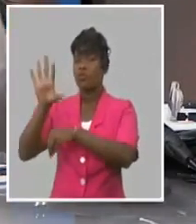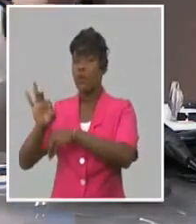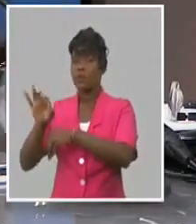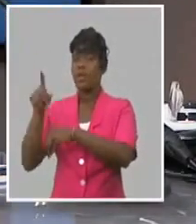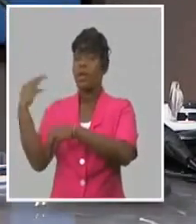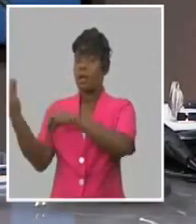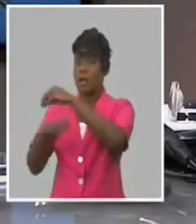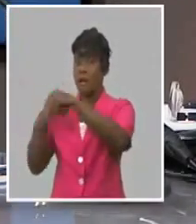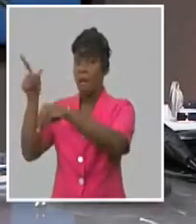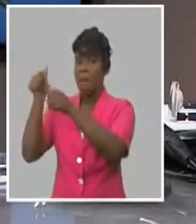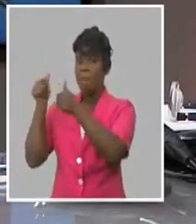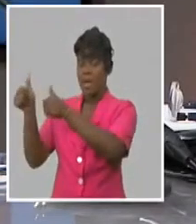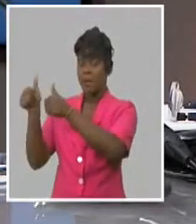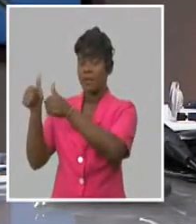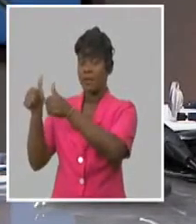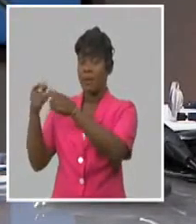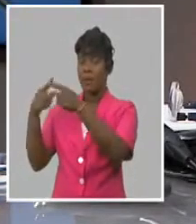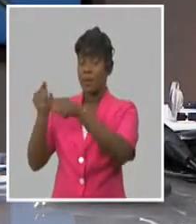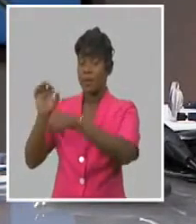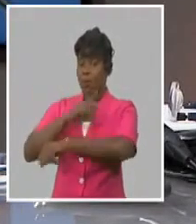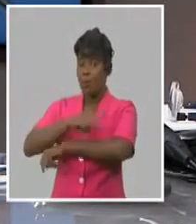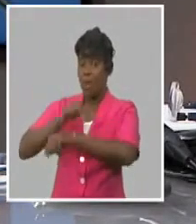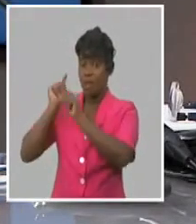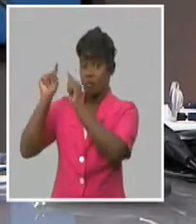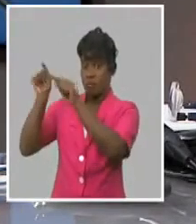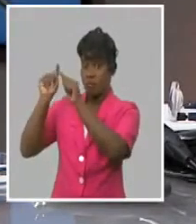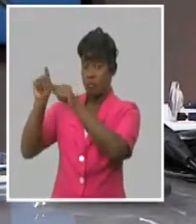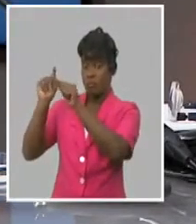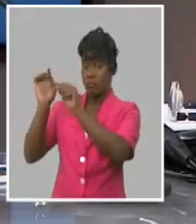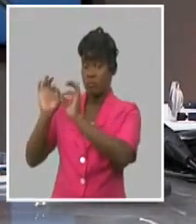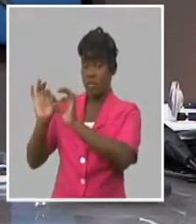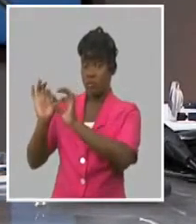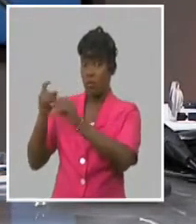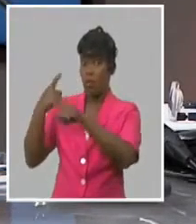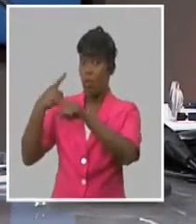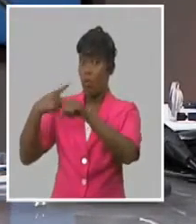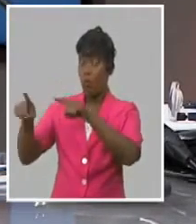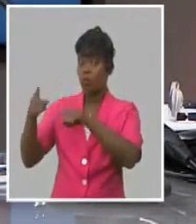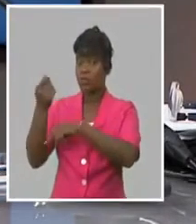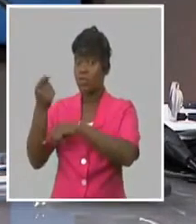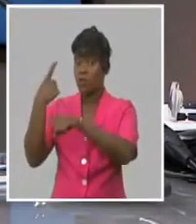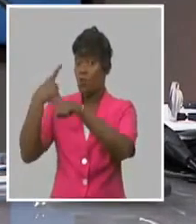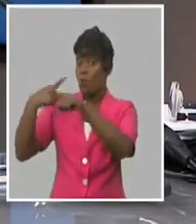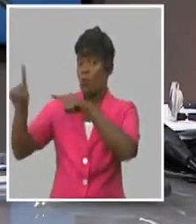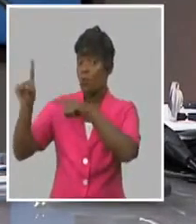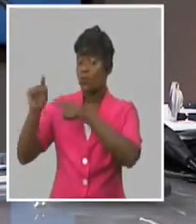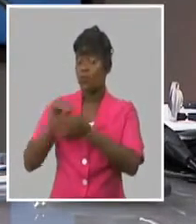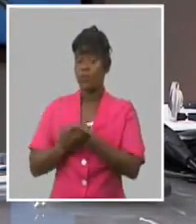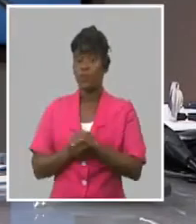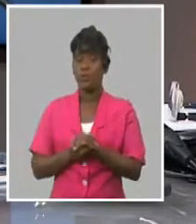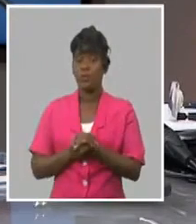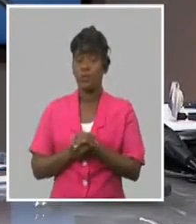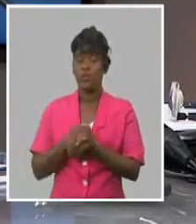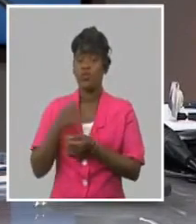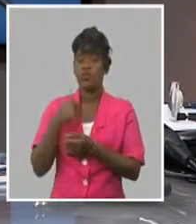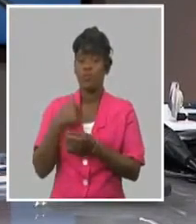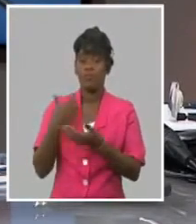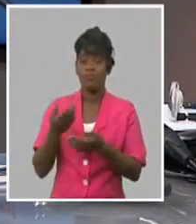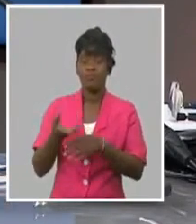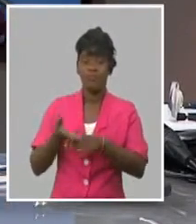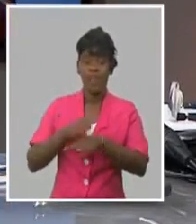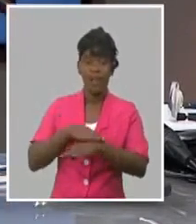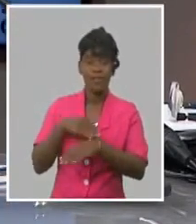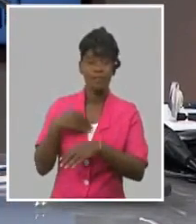A esa autoridad monetaria de ese país, yo le estuve preguntando sobre esos temas y con